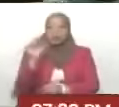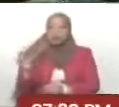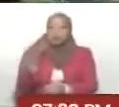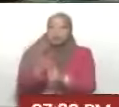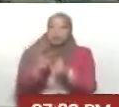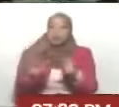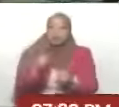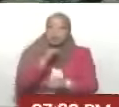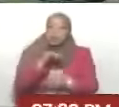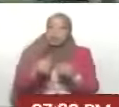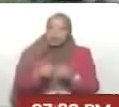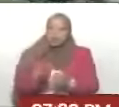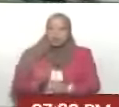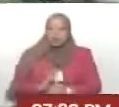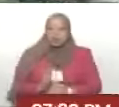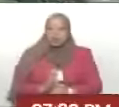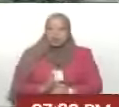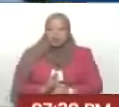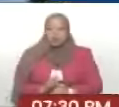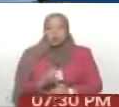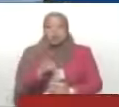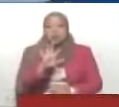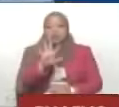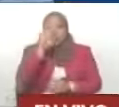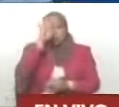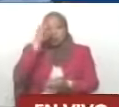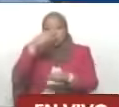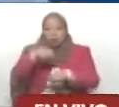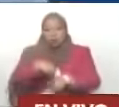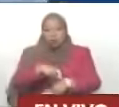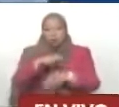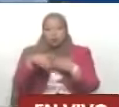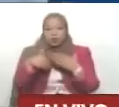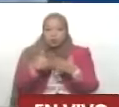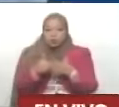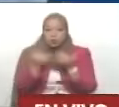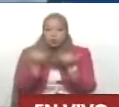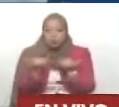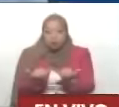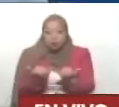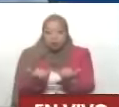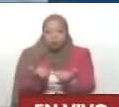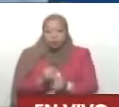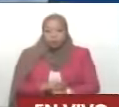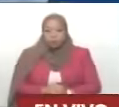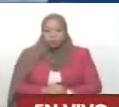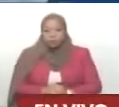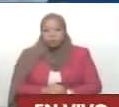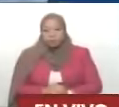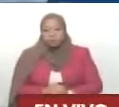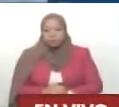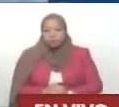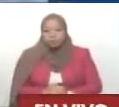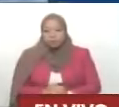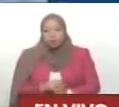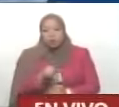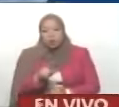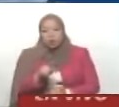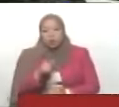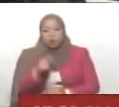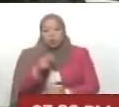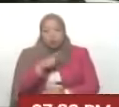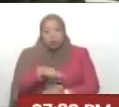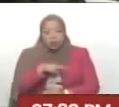libertadores y libertadoras. Cinco consensos. Ahora, tú me preguntas por lo espiritual, lo